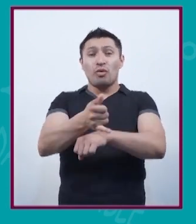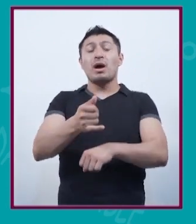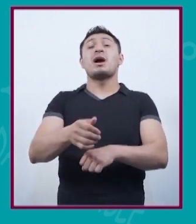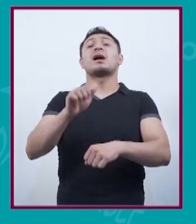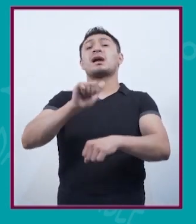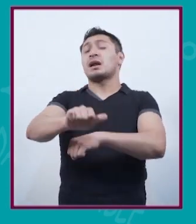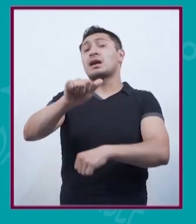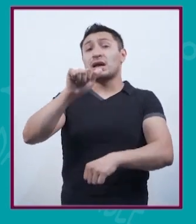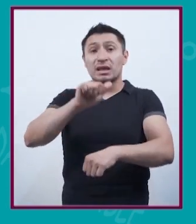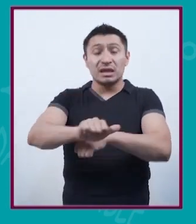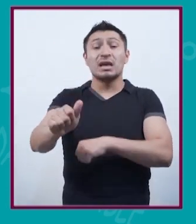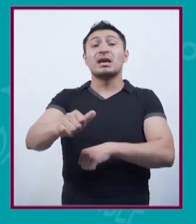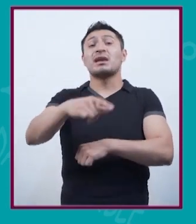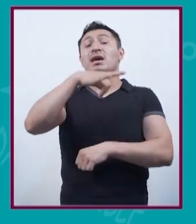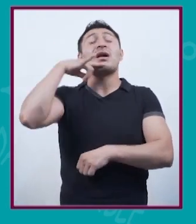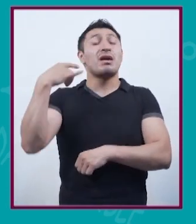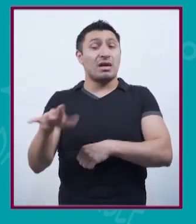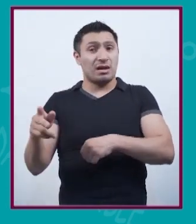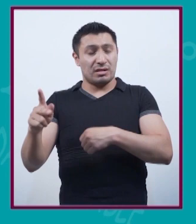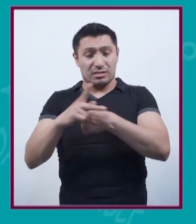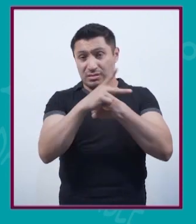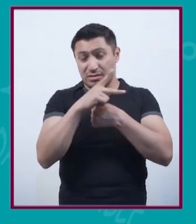un viaje por Brasil,